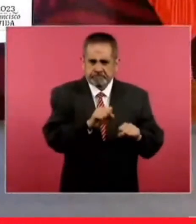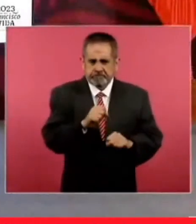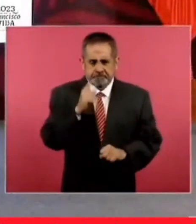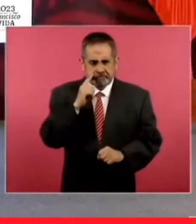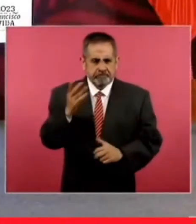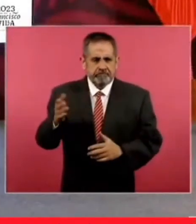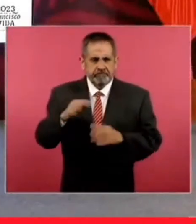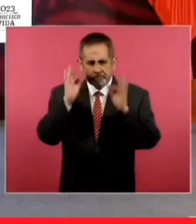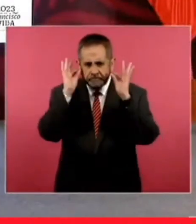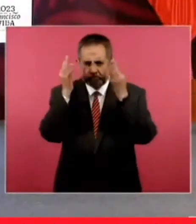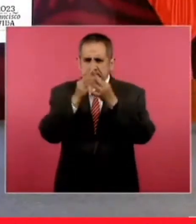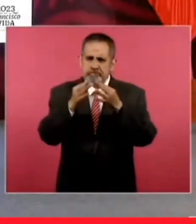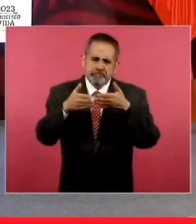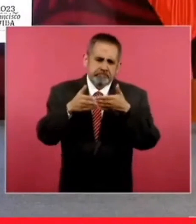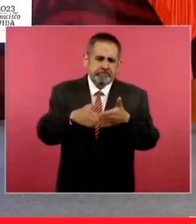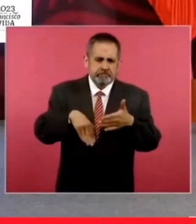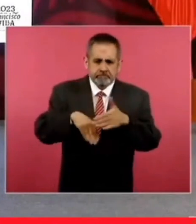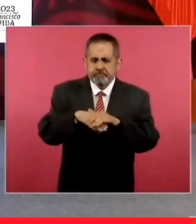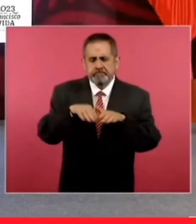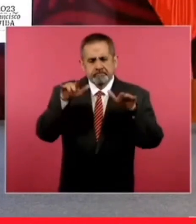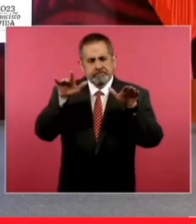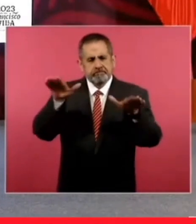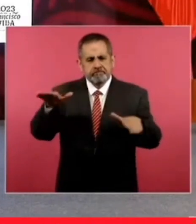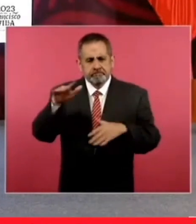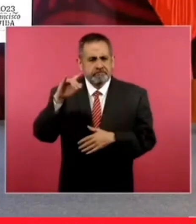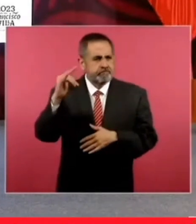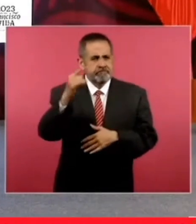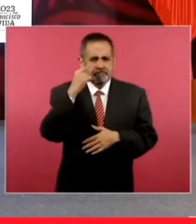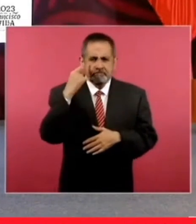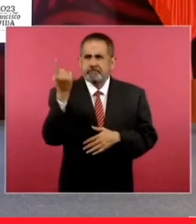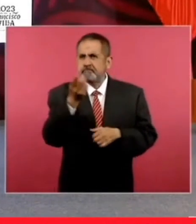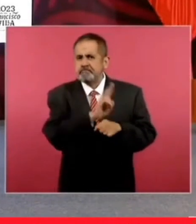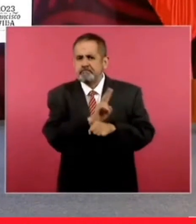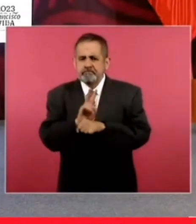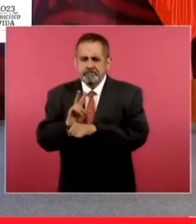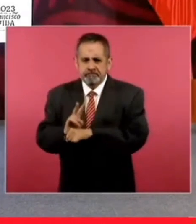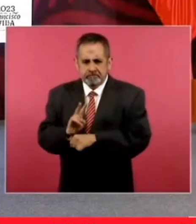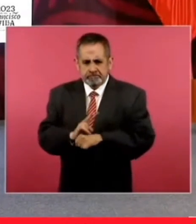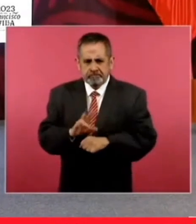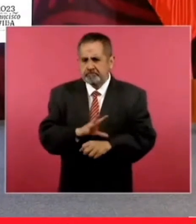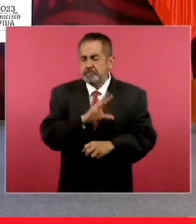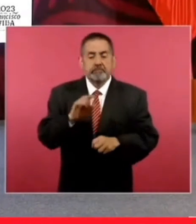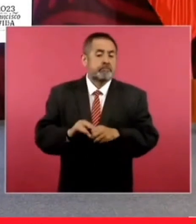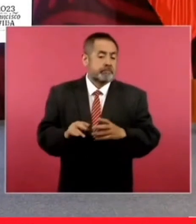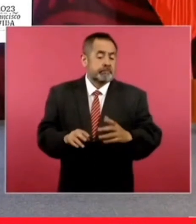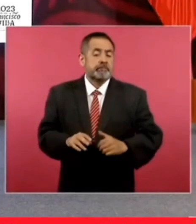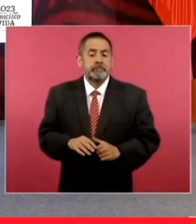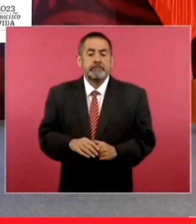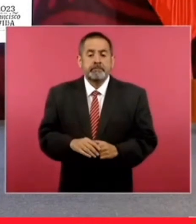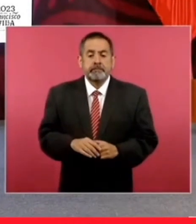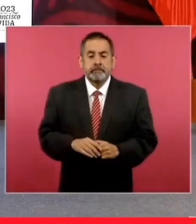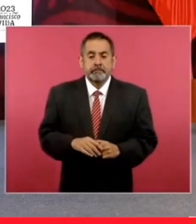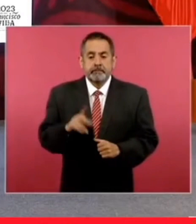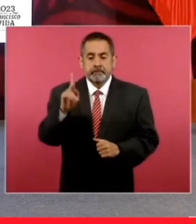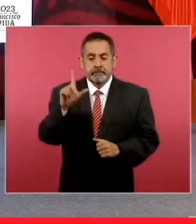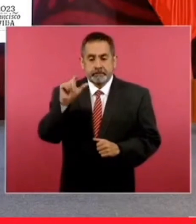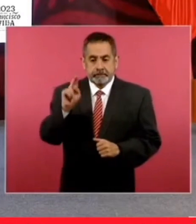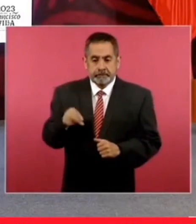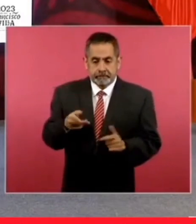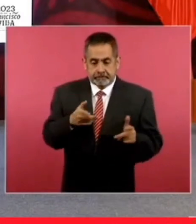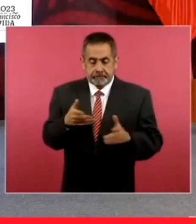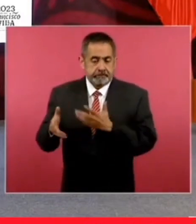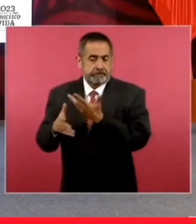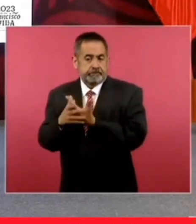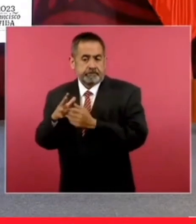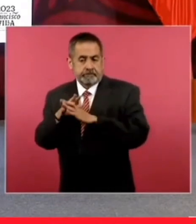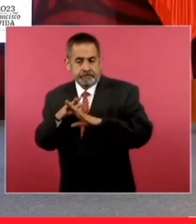lo que es aduanas y puertos en el espacio aéreo nacional en esa vigilancia que se hace en el plan de migración de la frontera